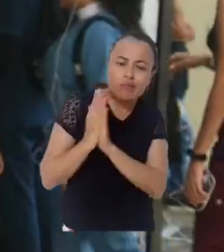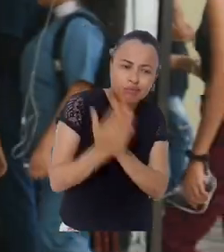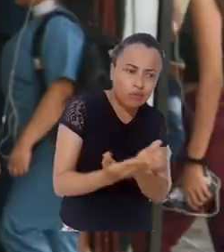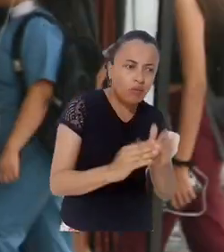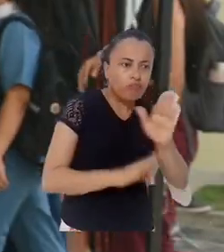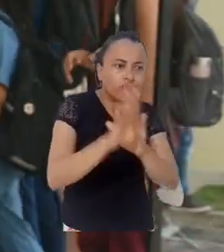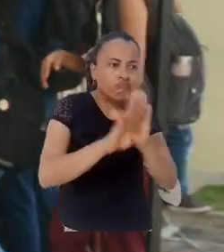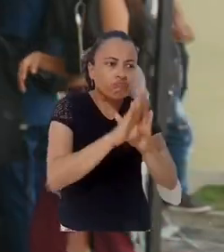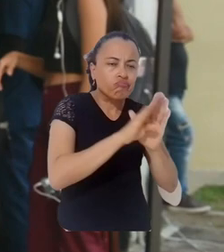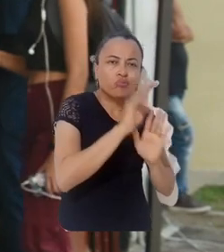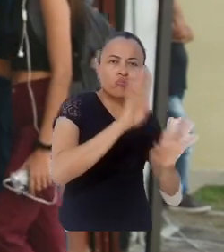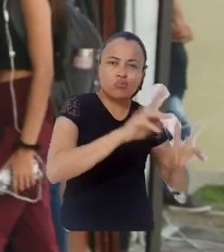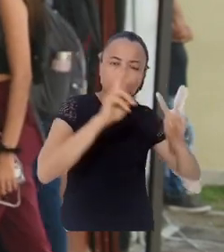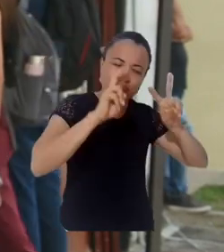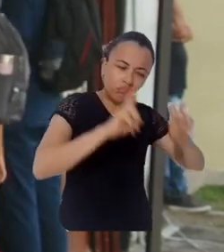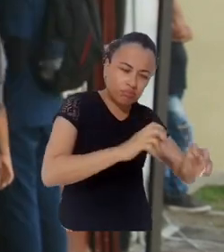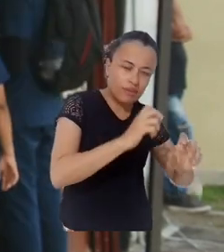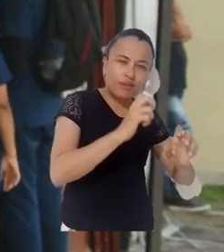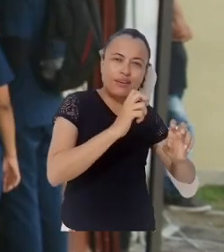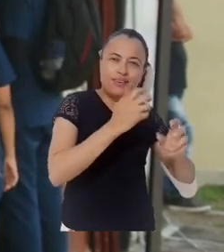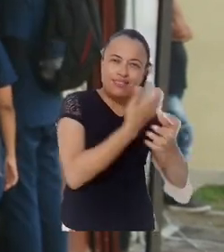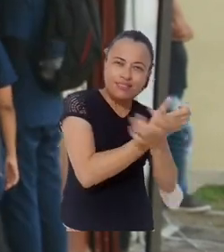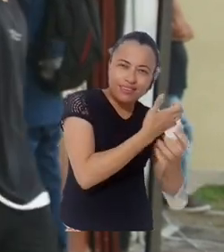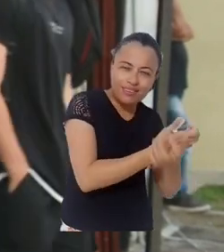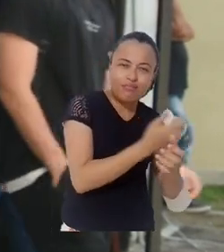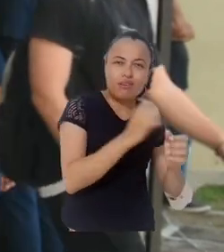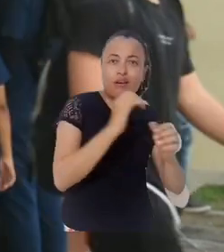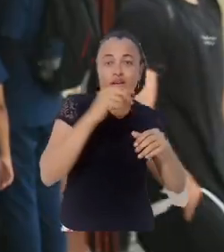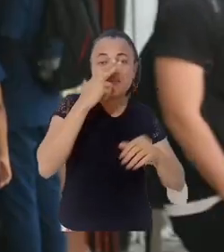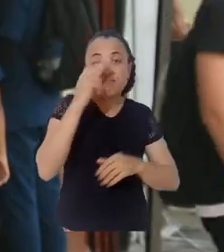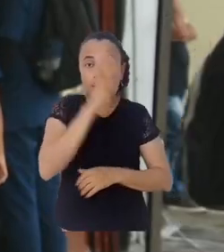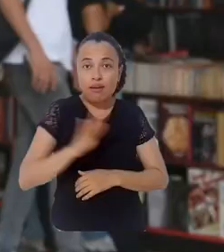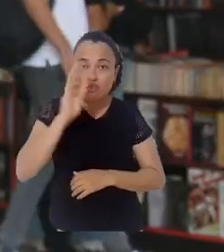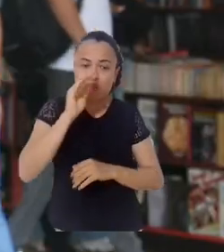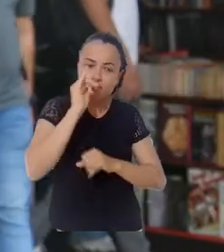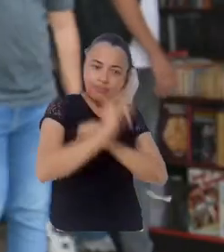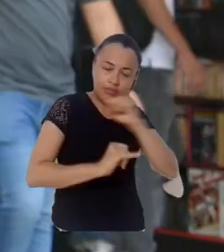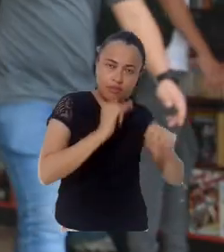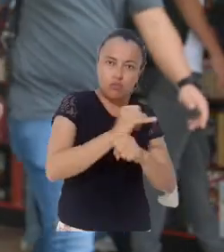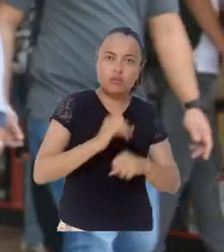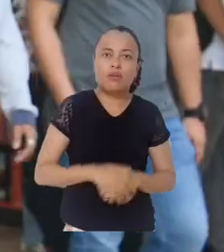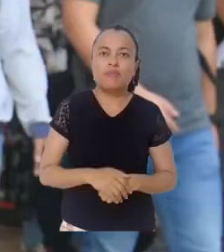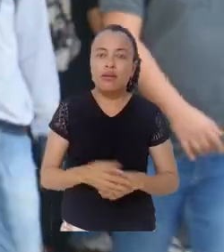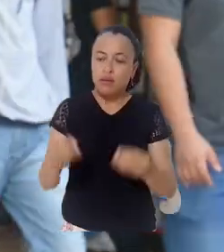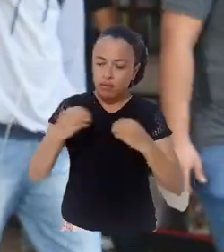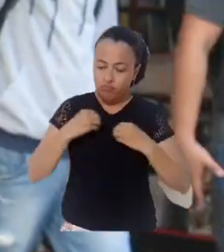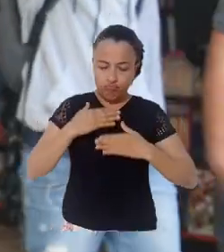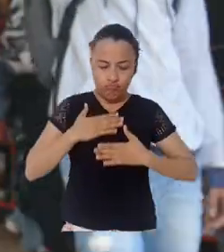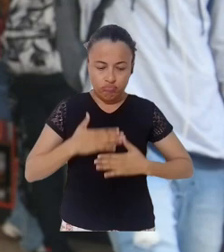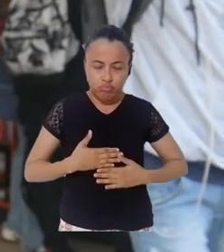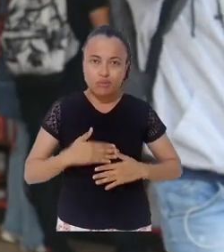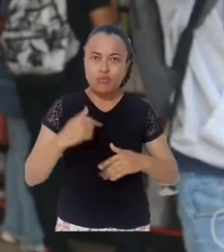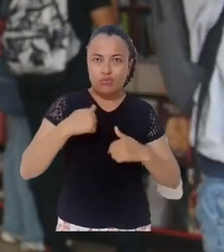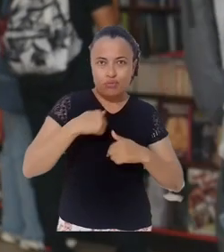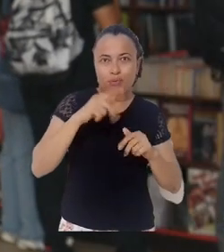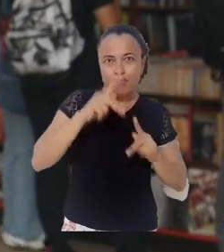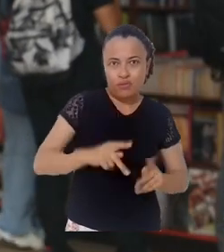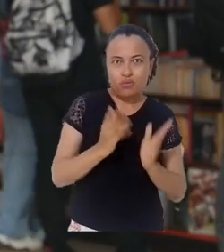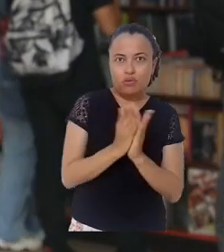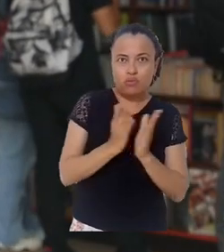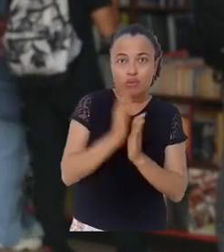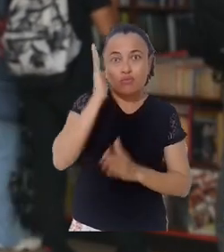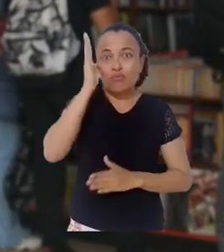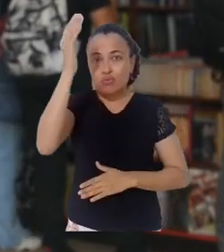allí grandes obras de relevancia científica nacional e internacional. Nos llena a todos como estudiantes y como